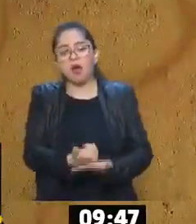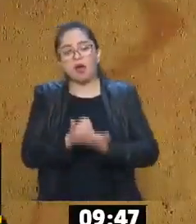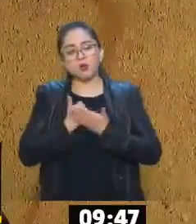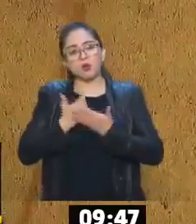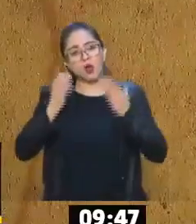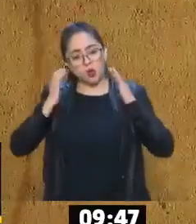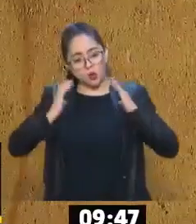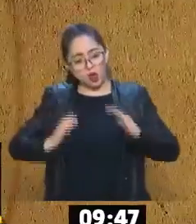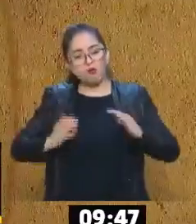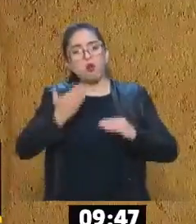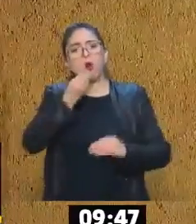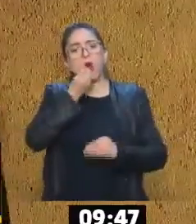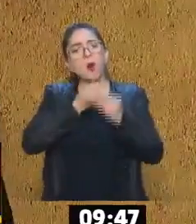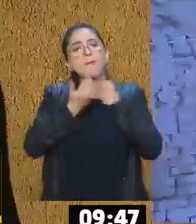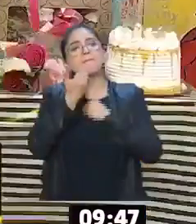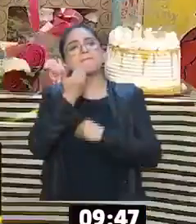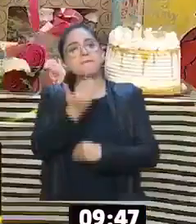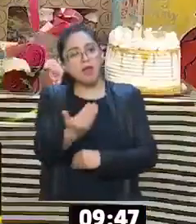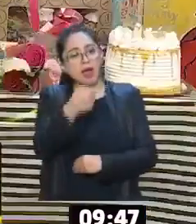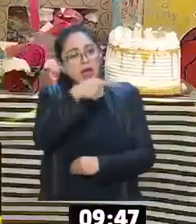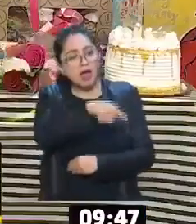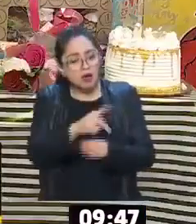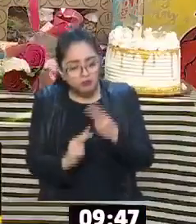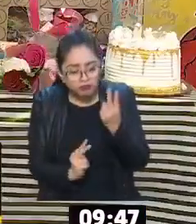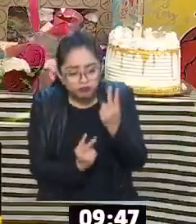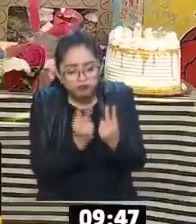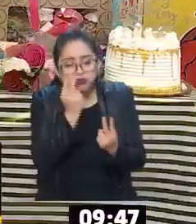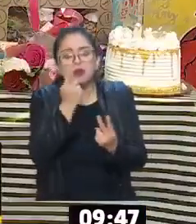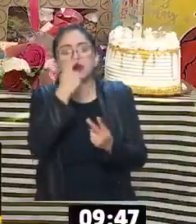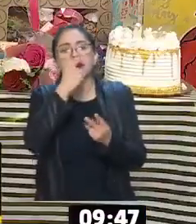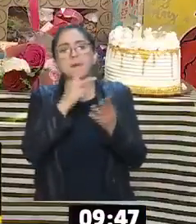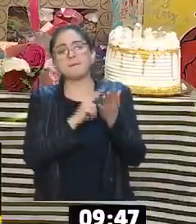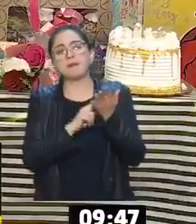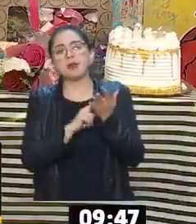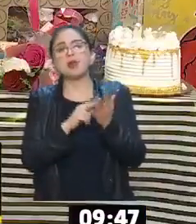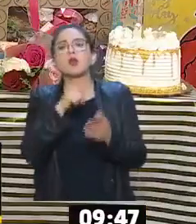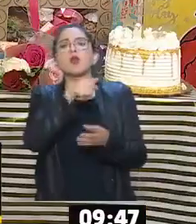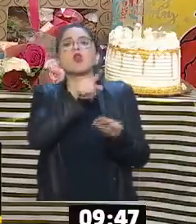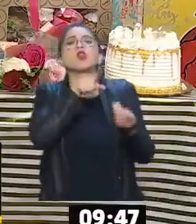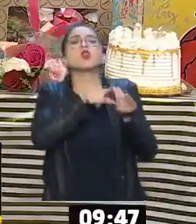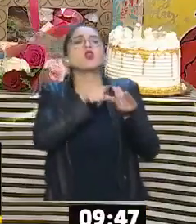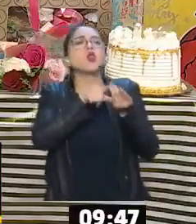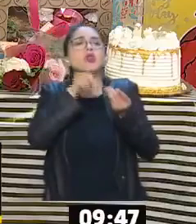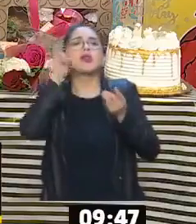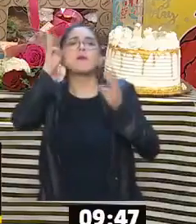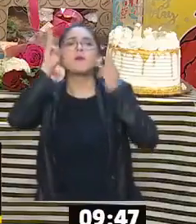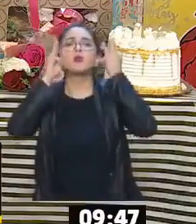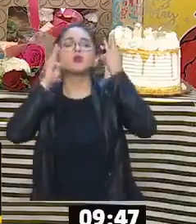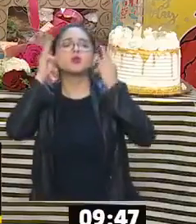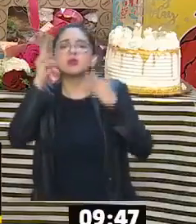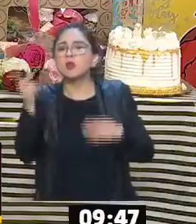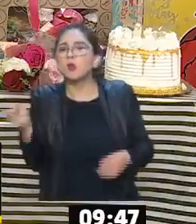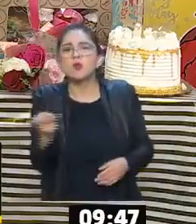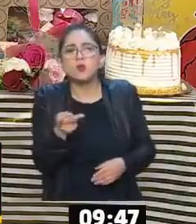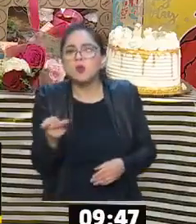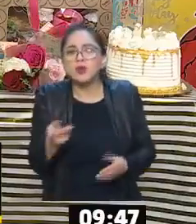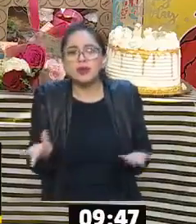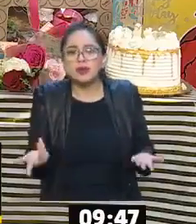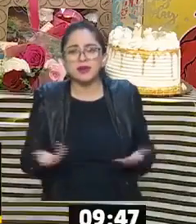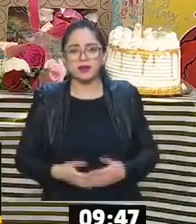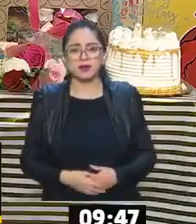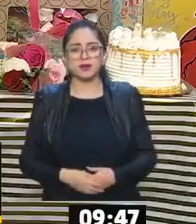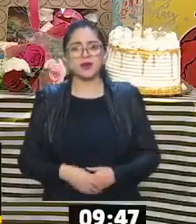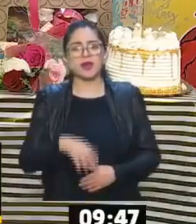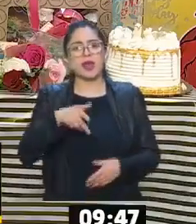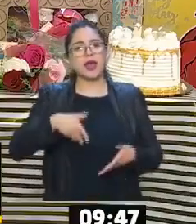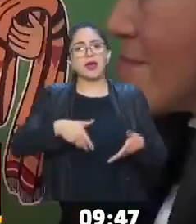recuerda precisamente esas notas verdes de la planta. Ahora, el Museo del Pulque, por favor díganos en dónde está, en dónde, ¿dónde lo visitamos, queda? En dónde queda. Estamos en